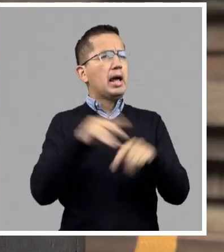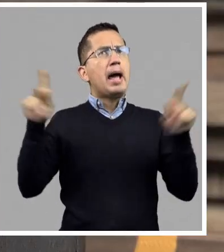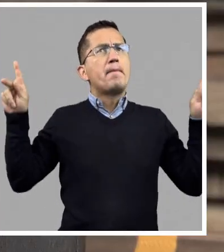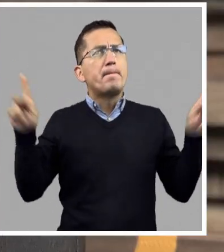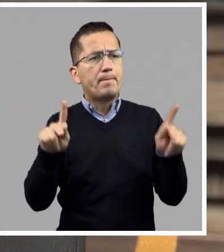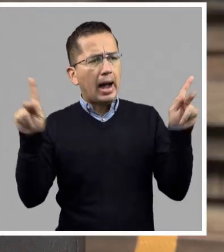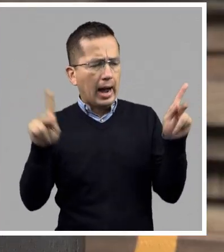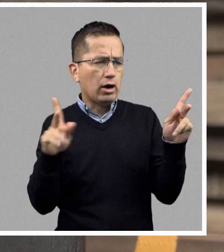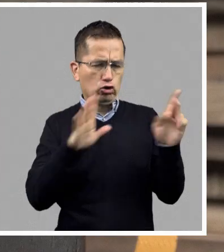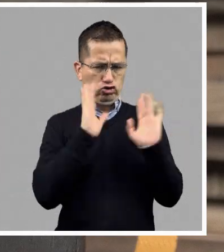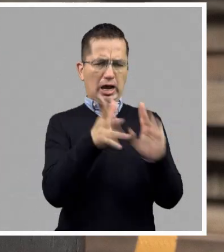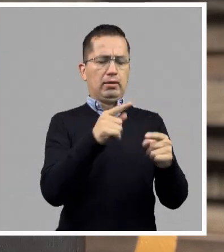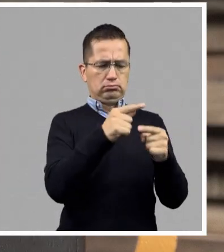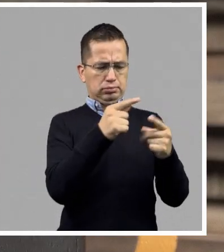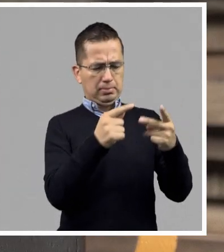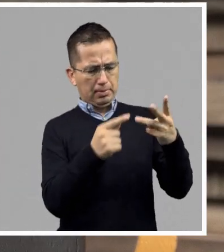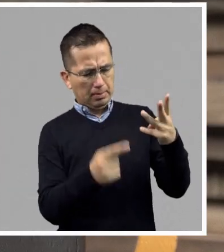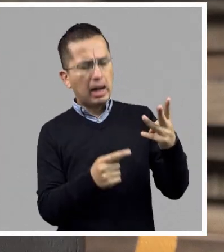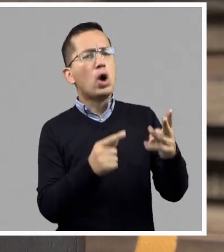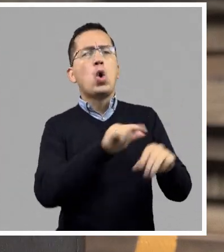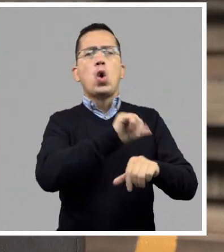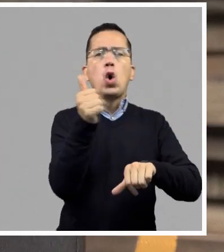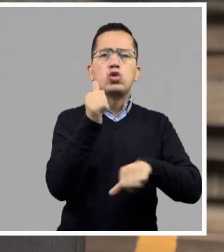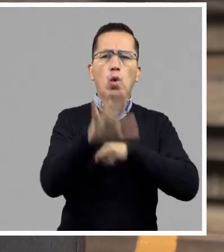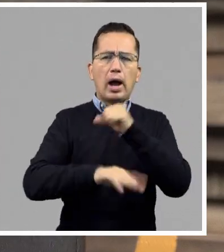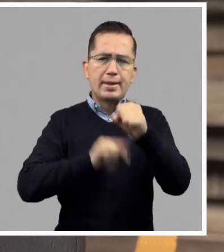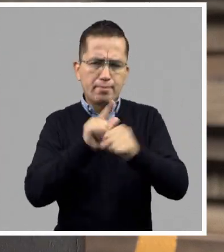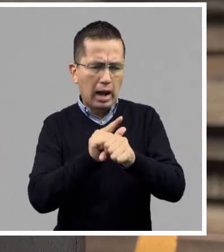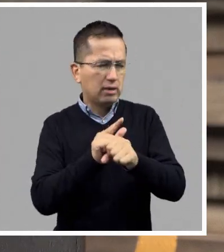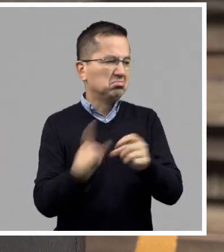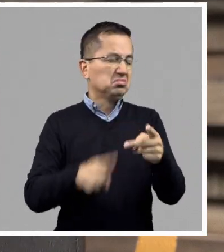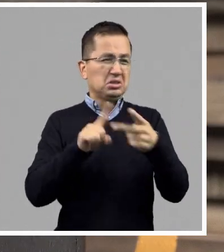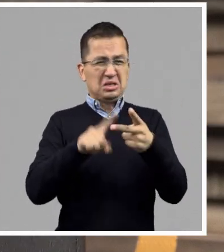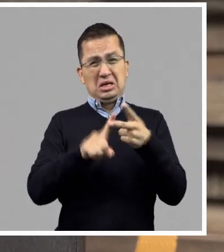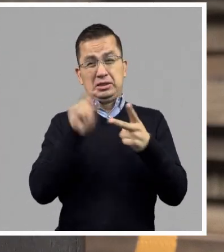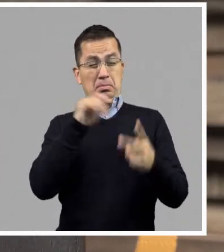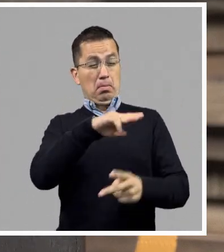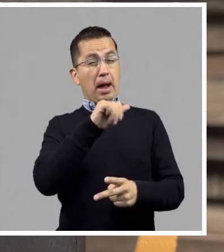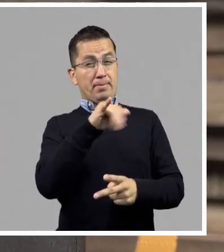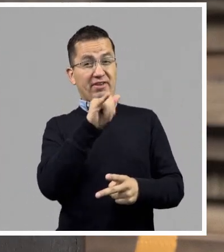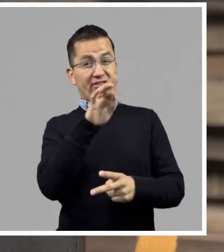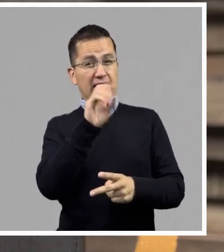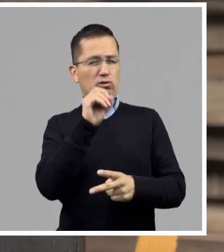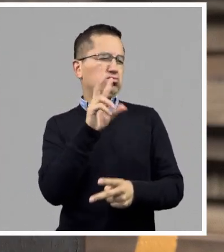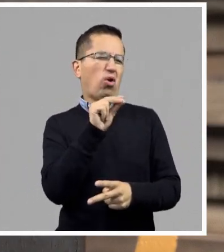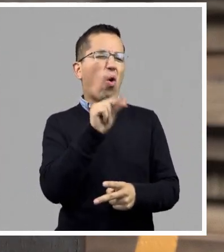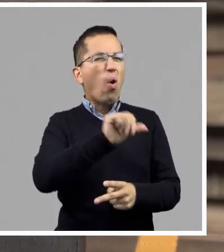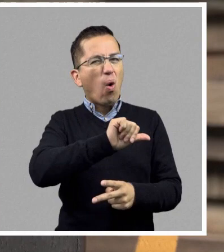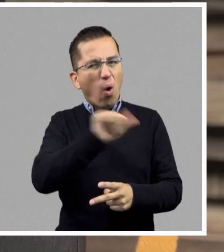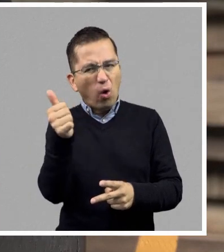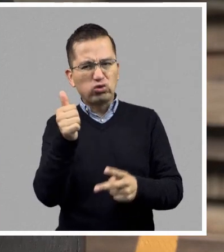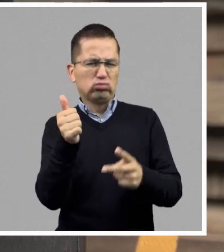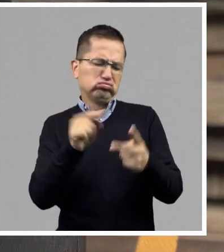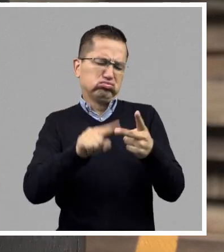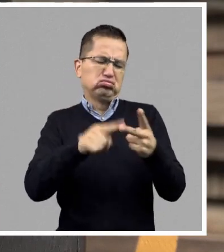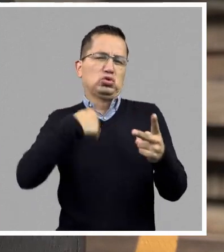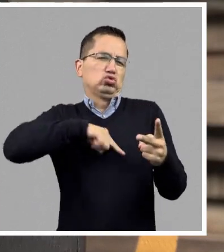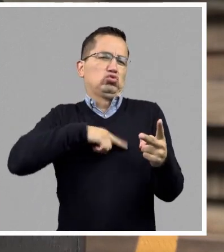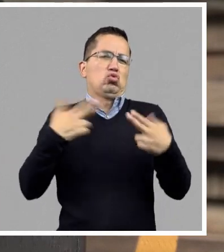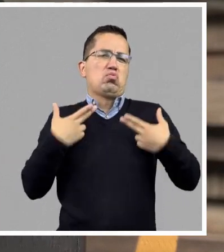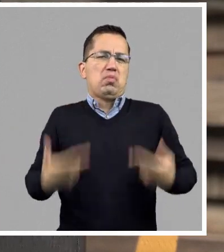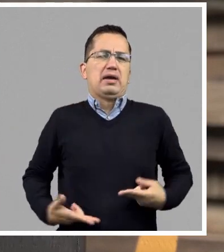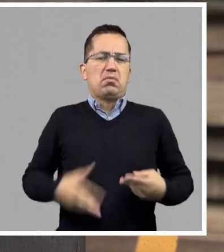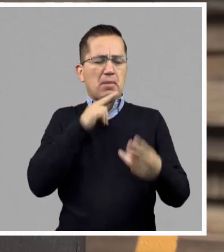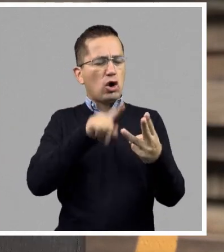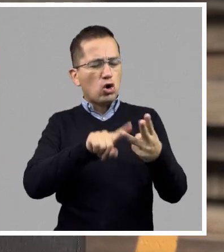que no fuera mamífero Tampoco porque ya estábamos nosotros los mamíferos representados estábamos los mamíferos representados a través de los humanos y pues